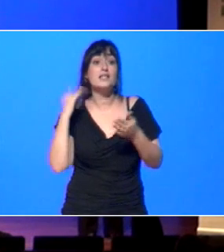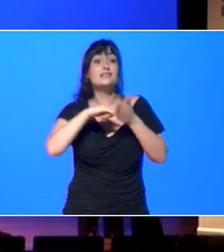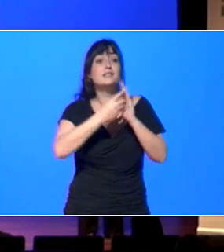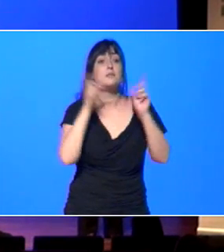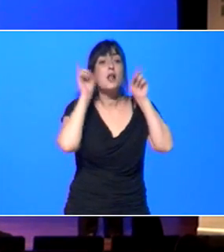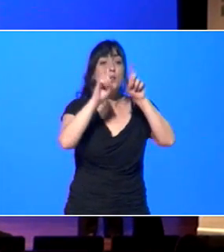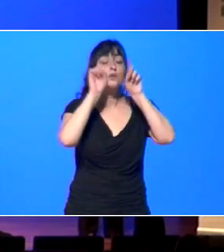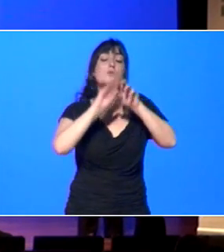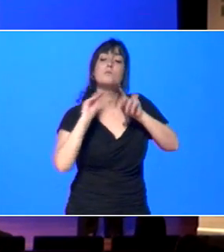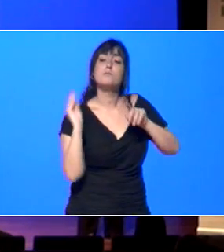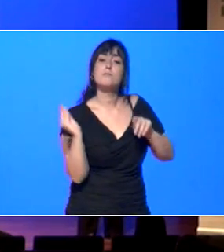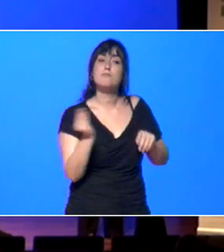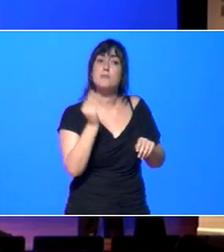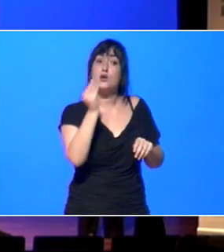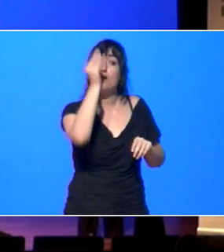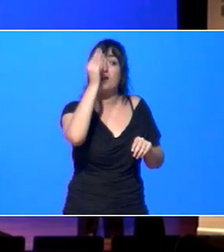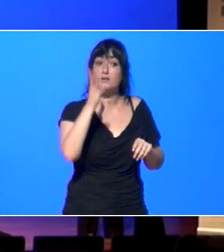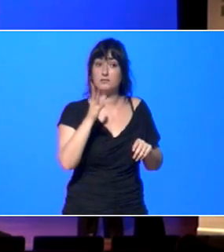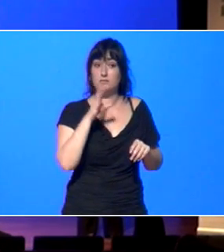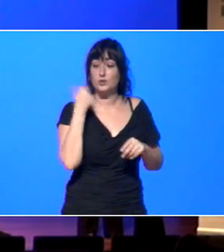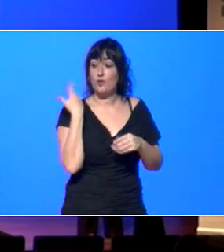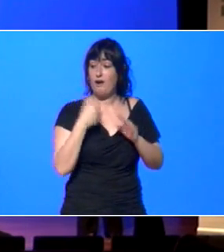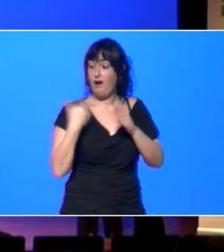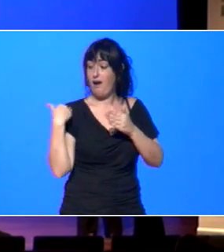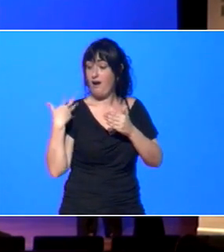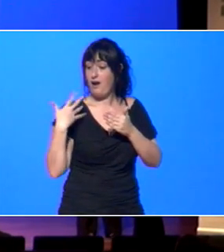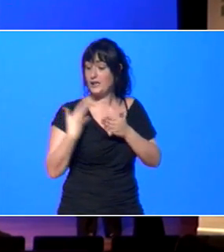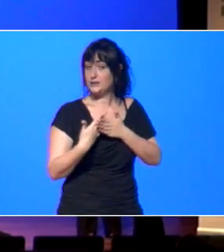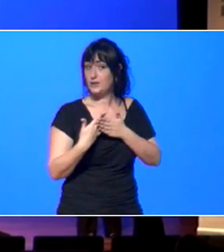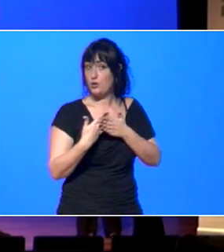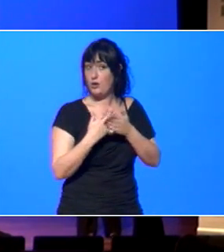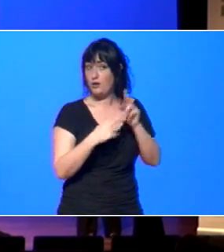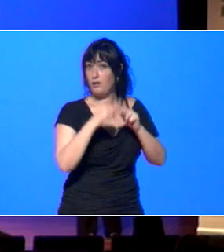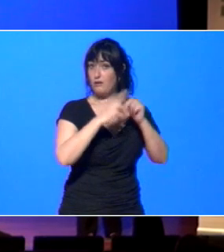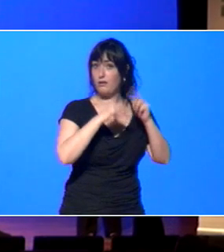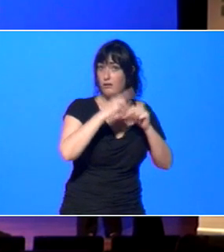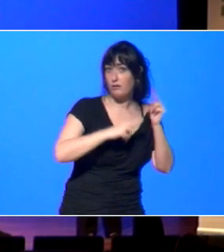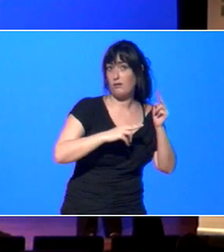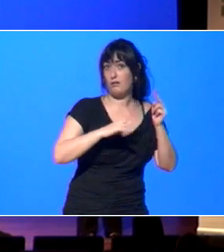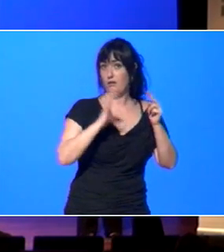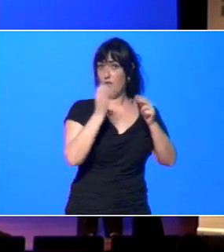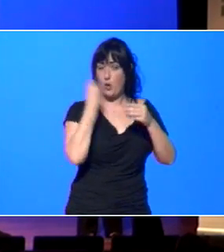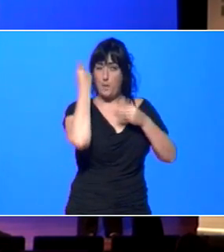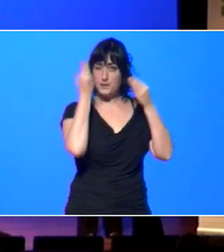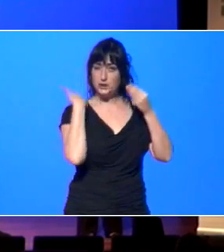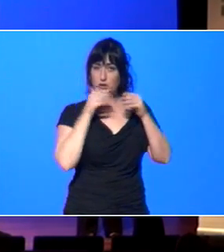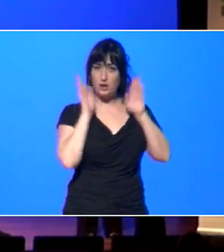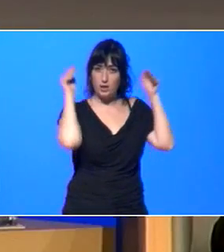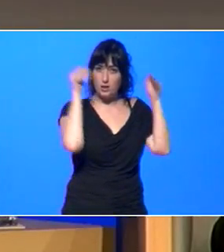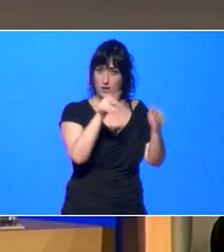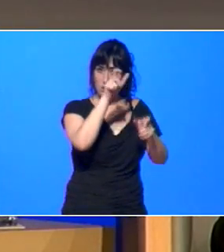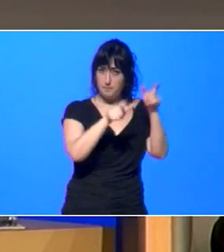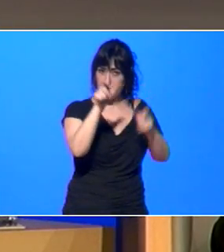por las mismas, no ha sido construido, ni creado, ni pensado para atender a la diversidad. Y eso